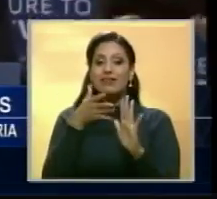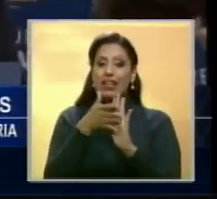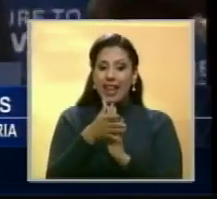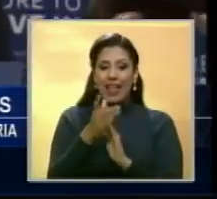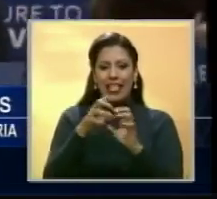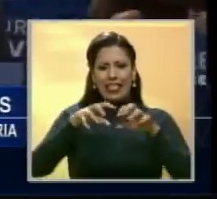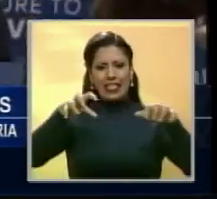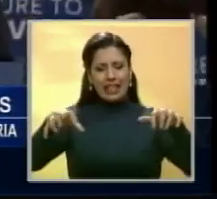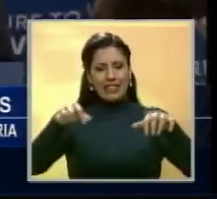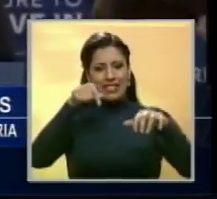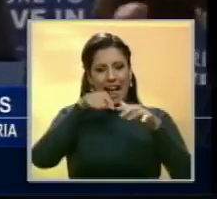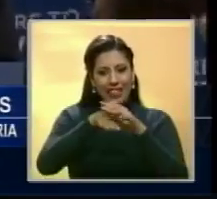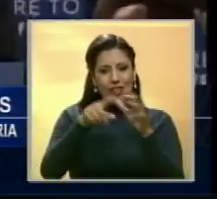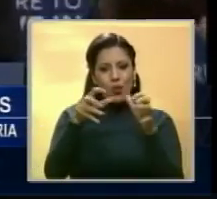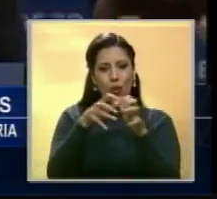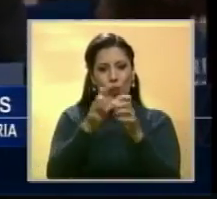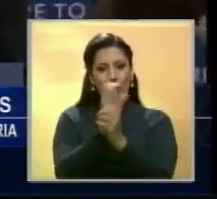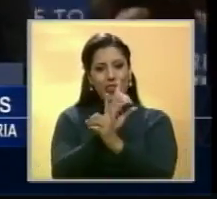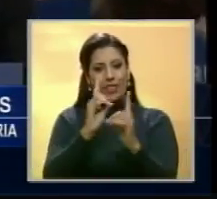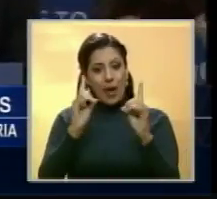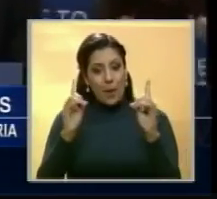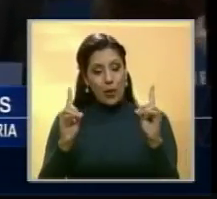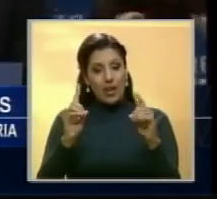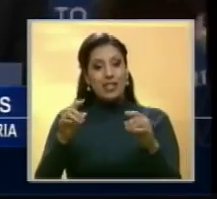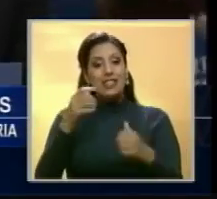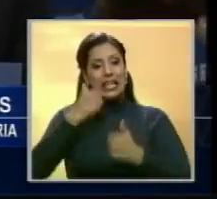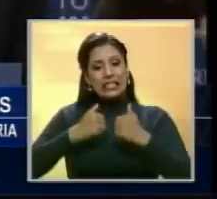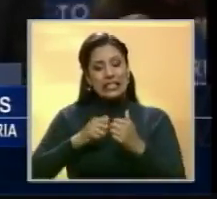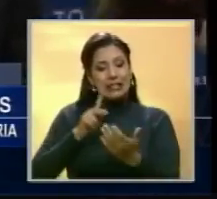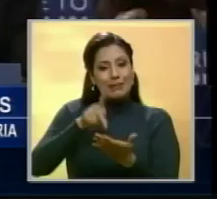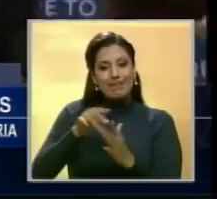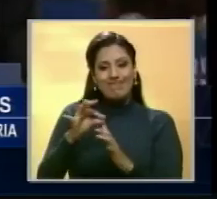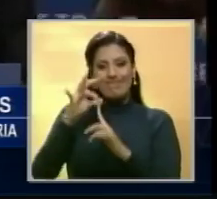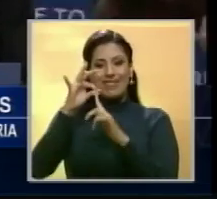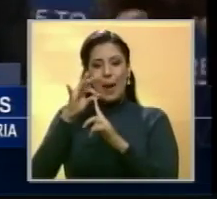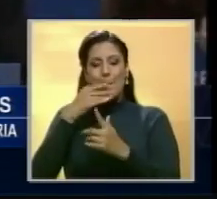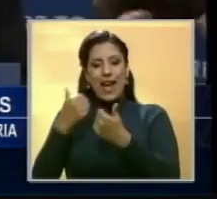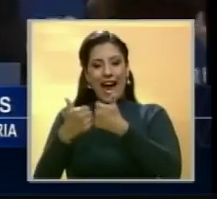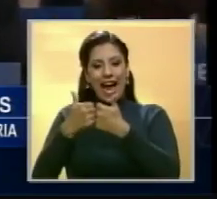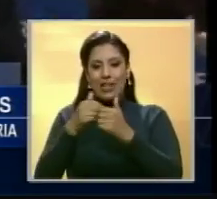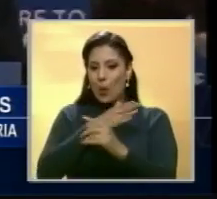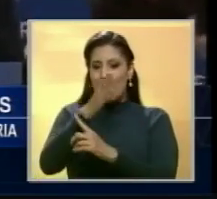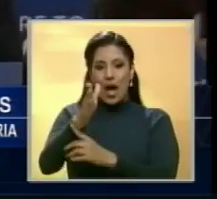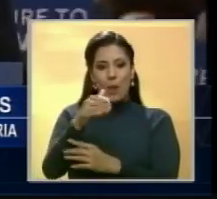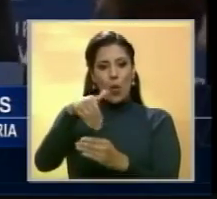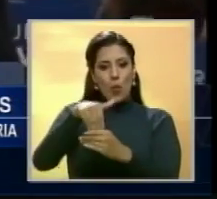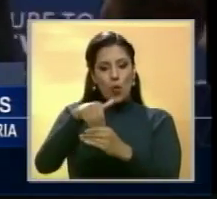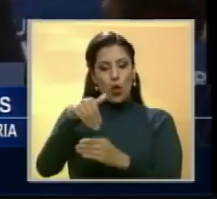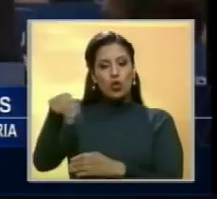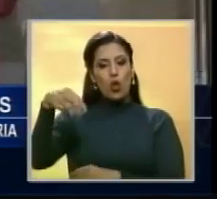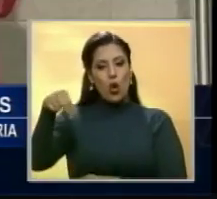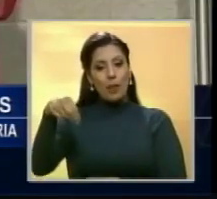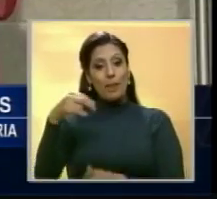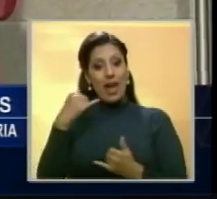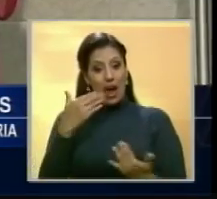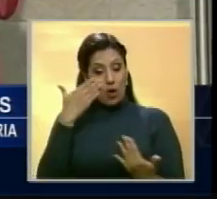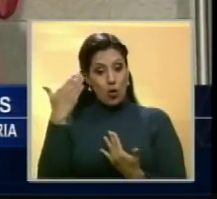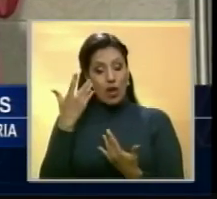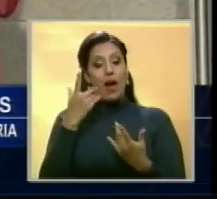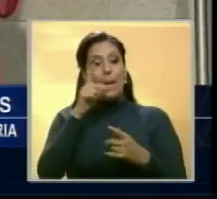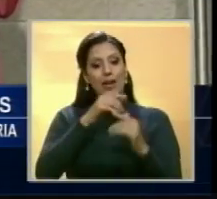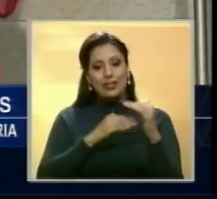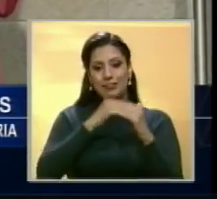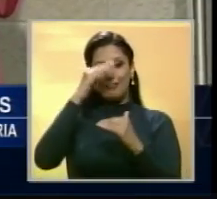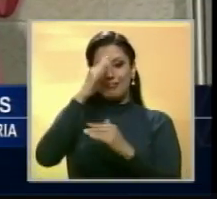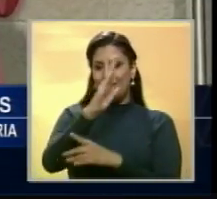las divisiones al interior del Partido Demócrata en la carrera para escoger a su candidato para las elecciones presidenciales de noviembre. El senador superó